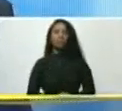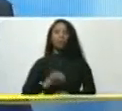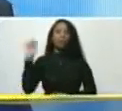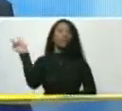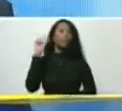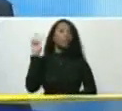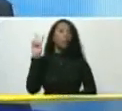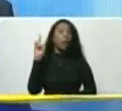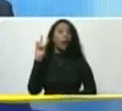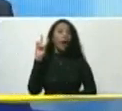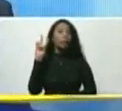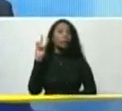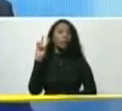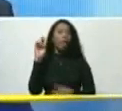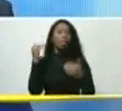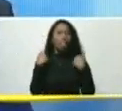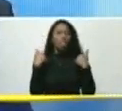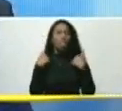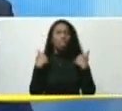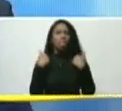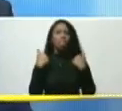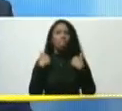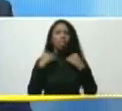Venezuela padeció